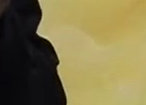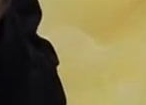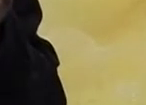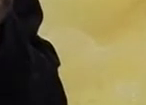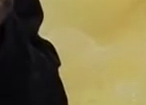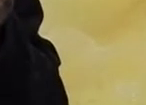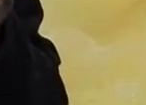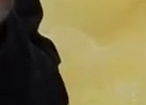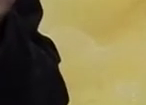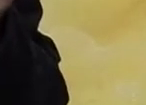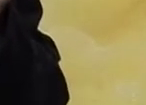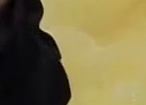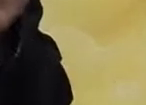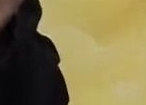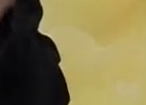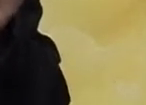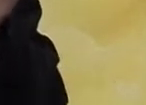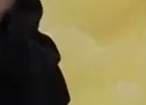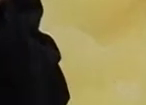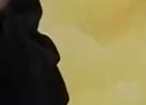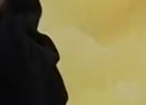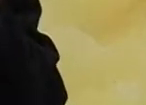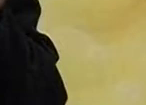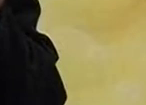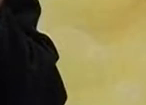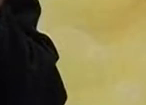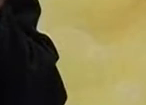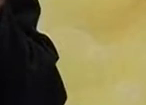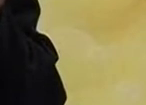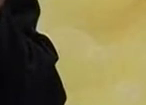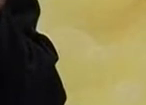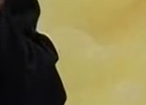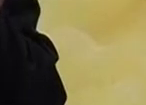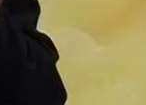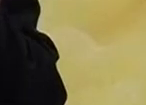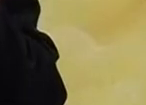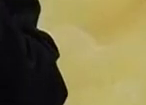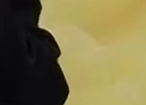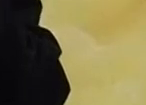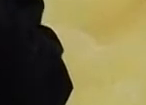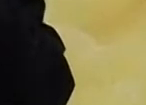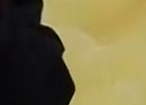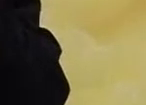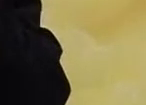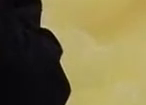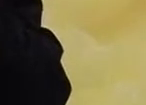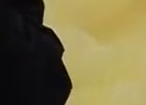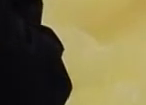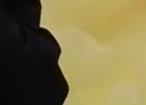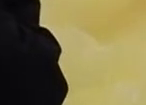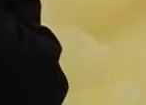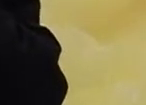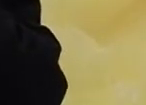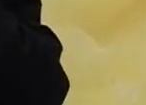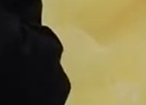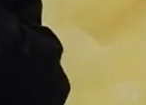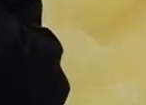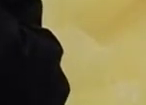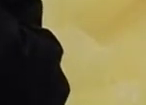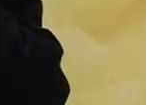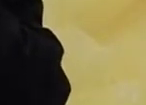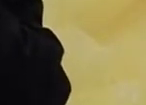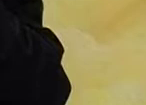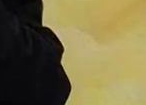padre gracias porque sé que hay muchos que están recibiendo esta palabra porque hoy muchos van a saber y van a